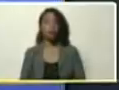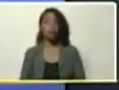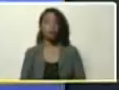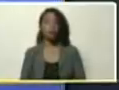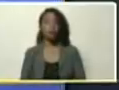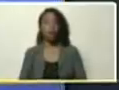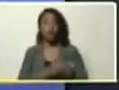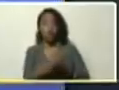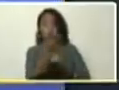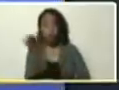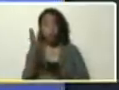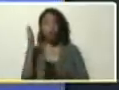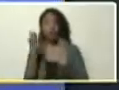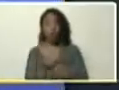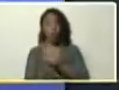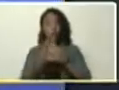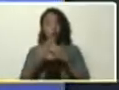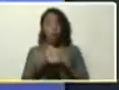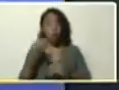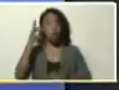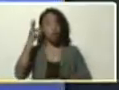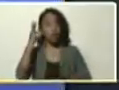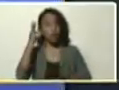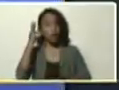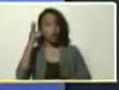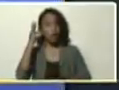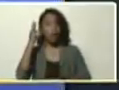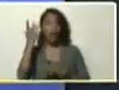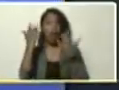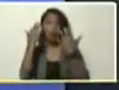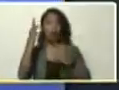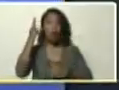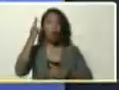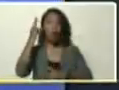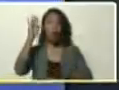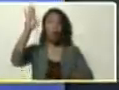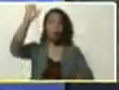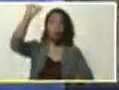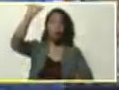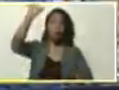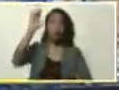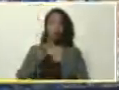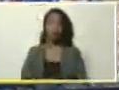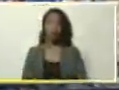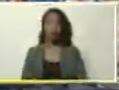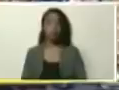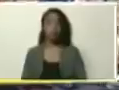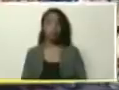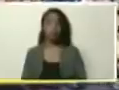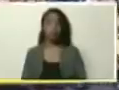y ustedes sobre todo mujeres, levanten la mano las mujeres presentes.